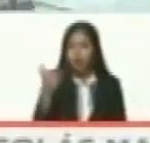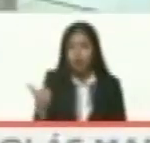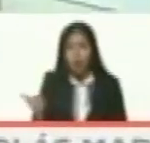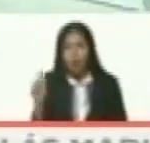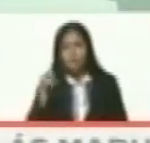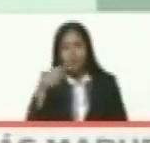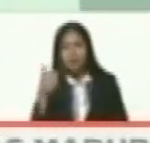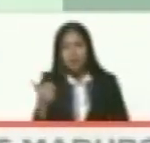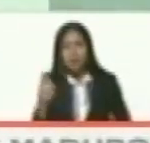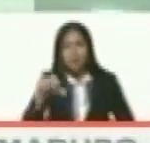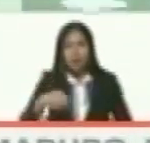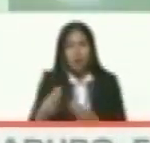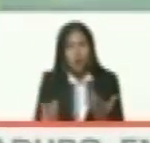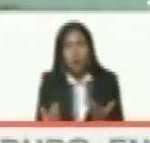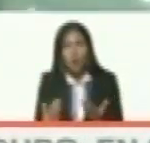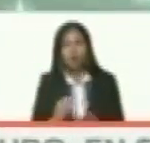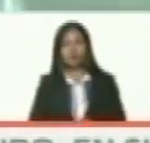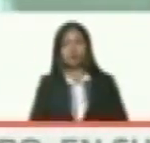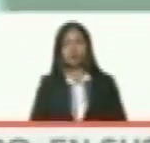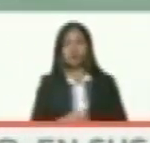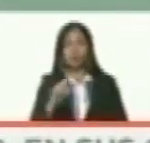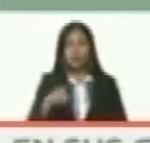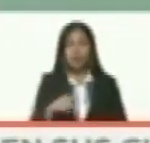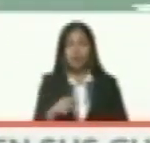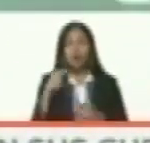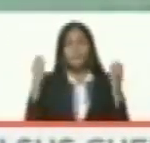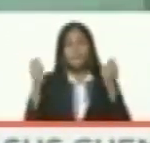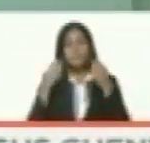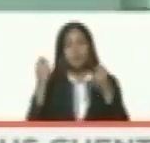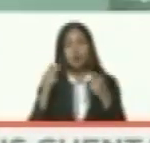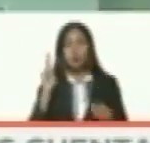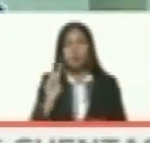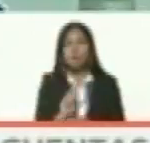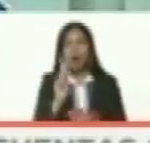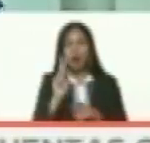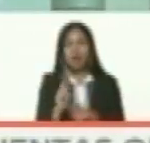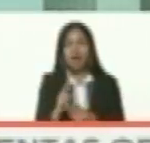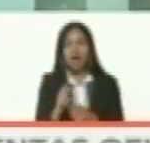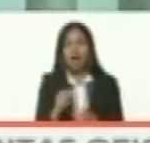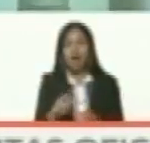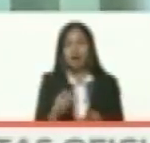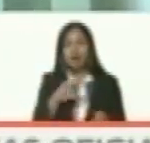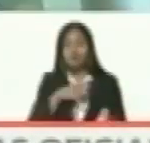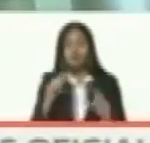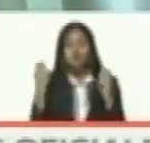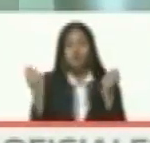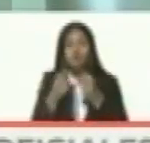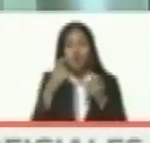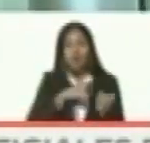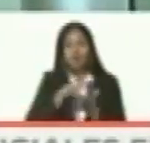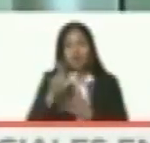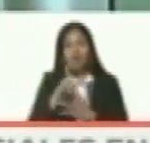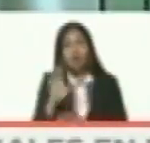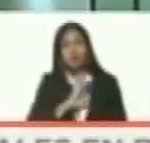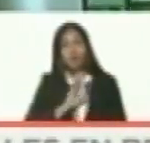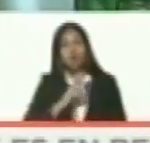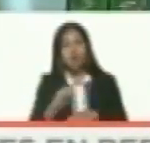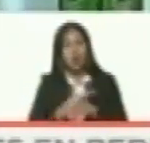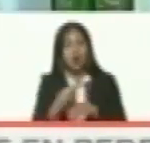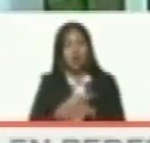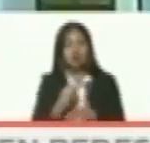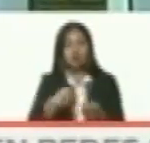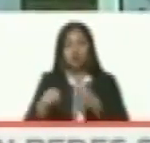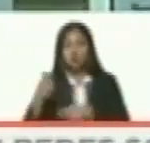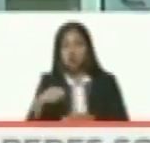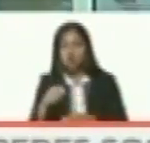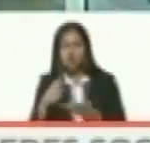Bueno, aquí también tenemos a Promovarga, agencia de viajes y turismo. Miren, esta es una empresa de la gobernación del estado.